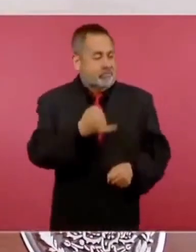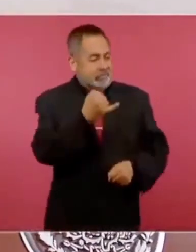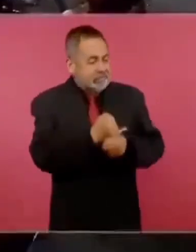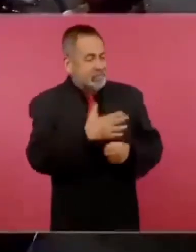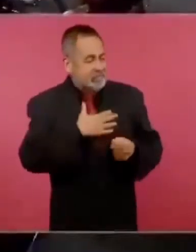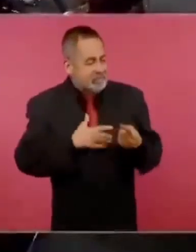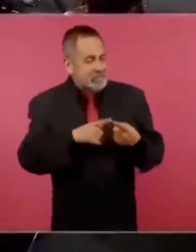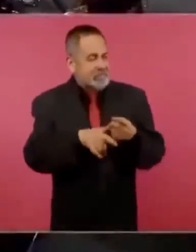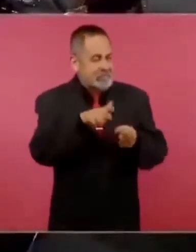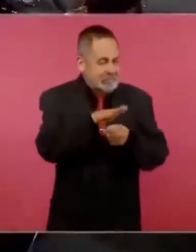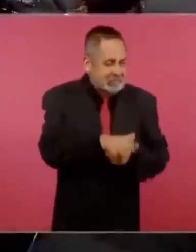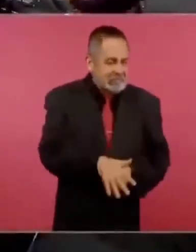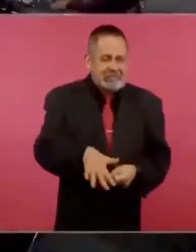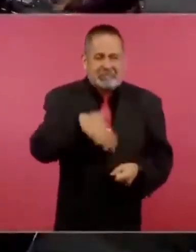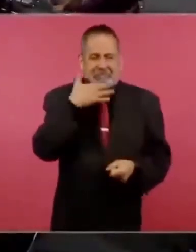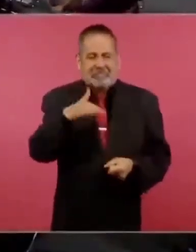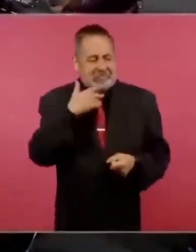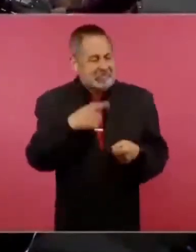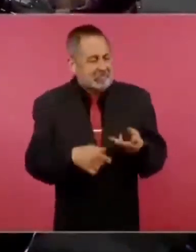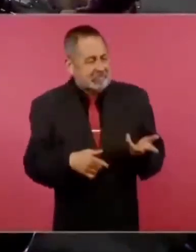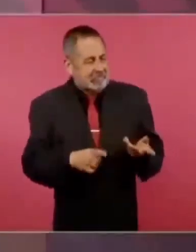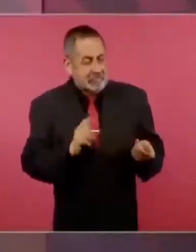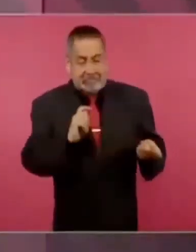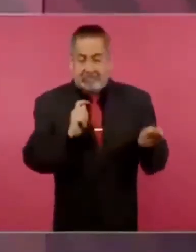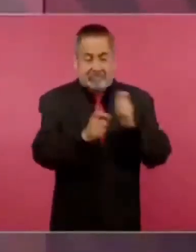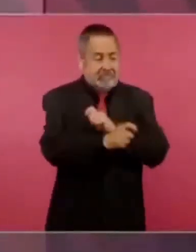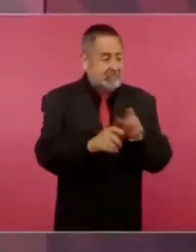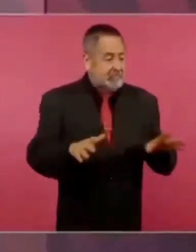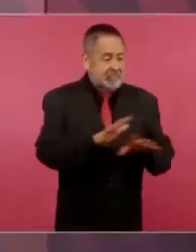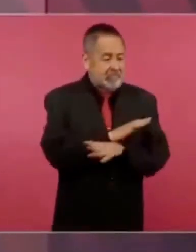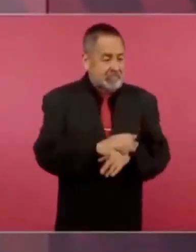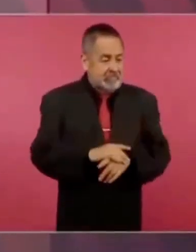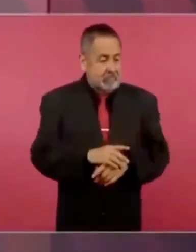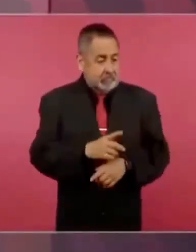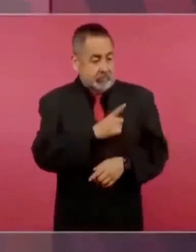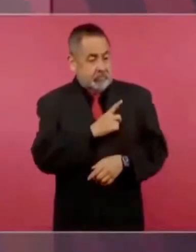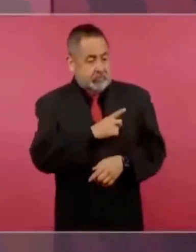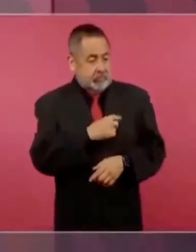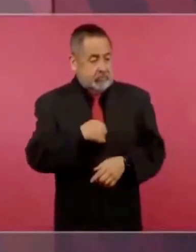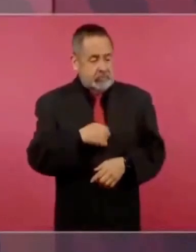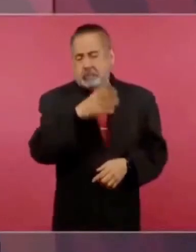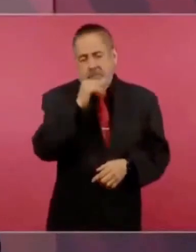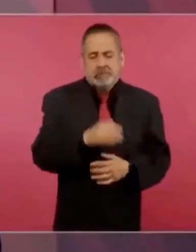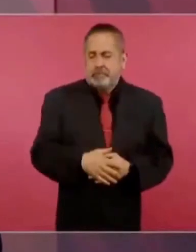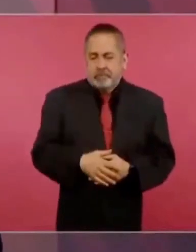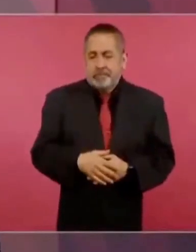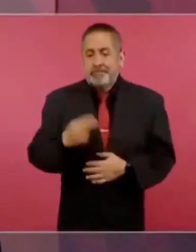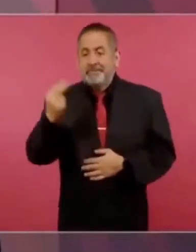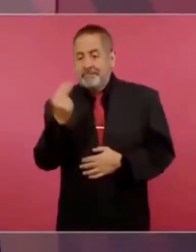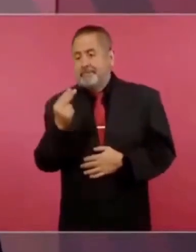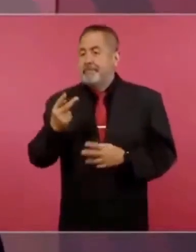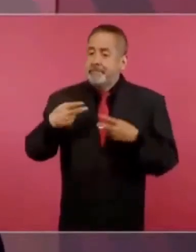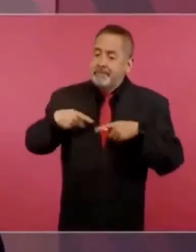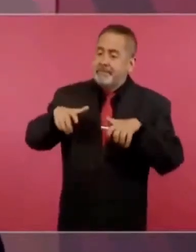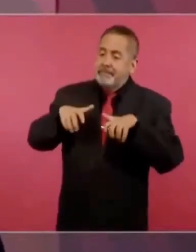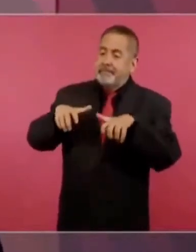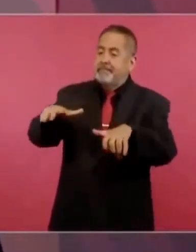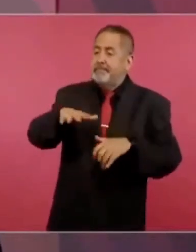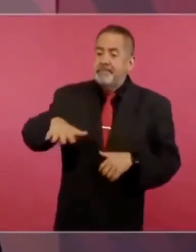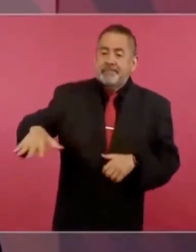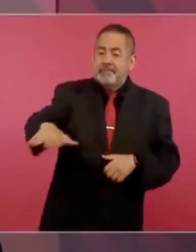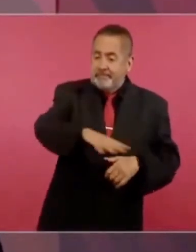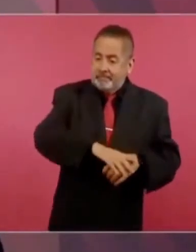de opresión de corrupción sin el apoyo del pueblo esa es la lección para